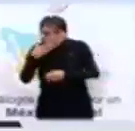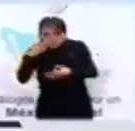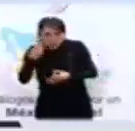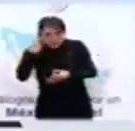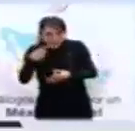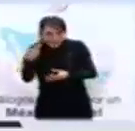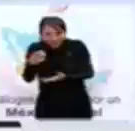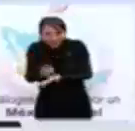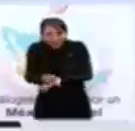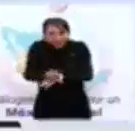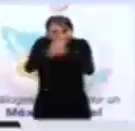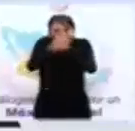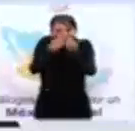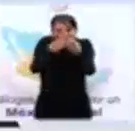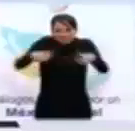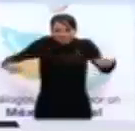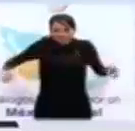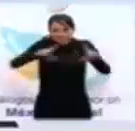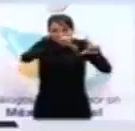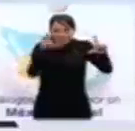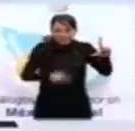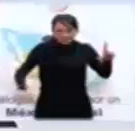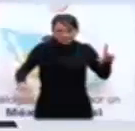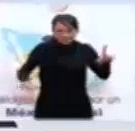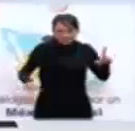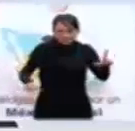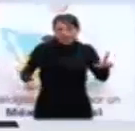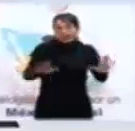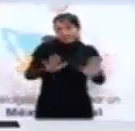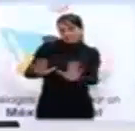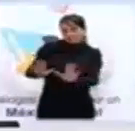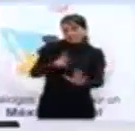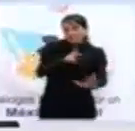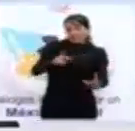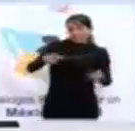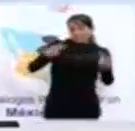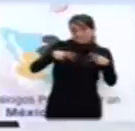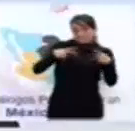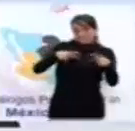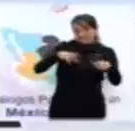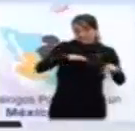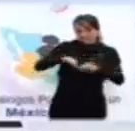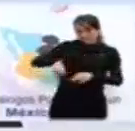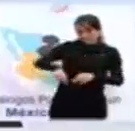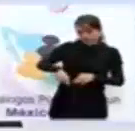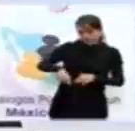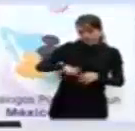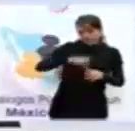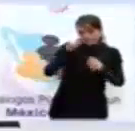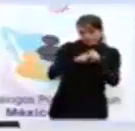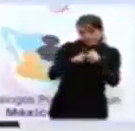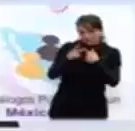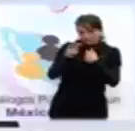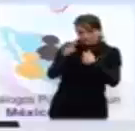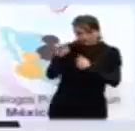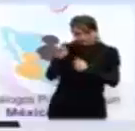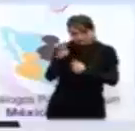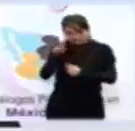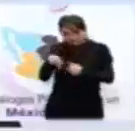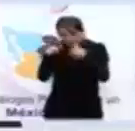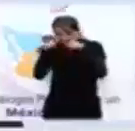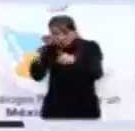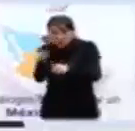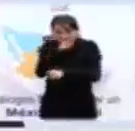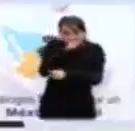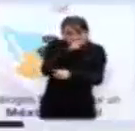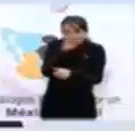realmente interés del país, interés de la nación entera, eso que está pasando en el campo. Entonces, la primera pregunta que sería uno es